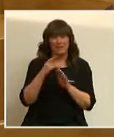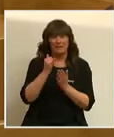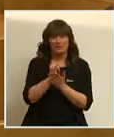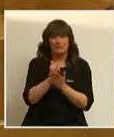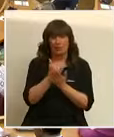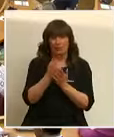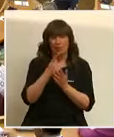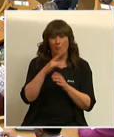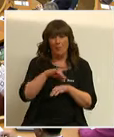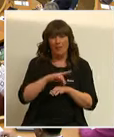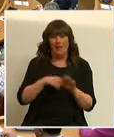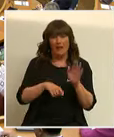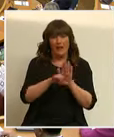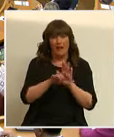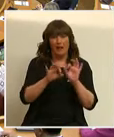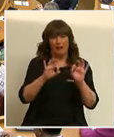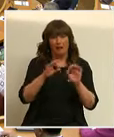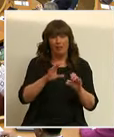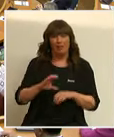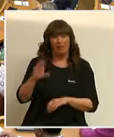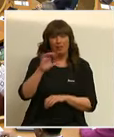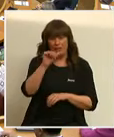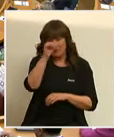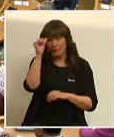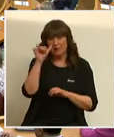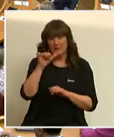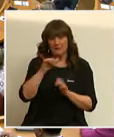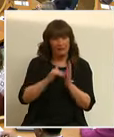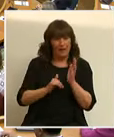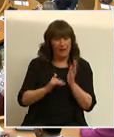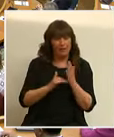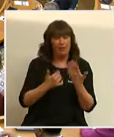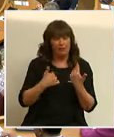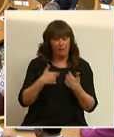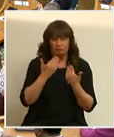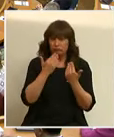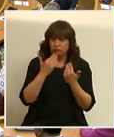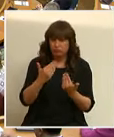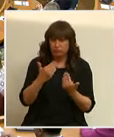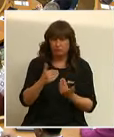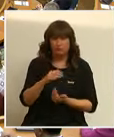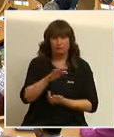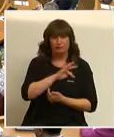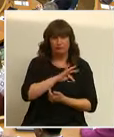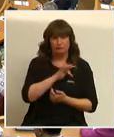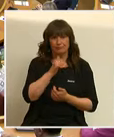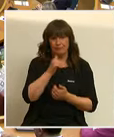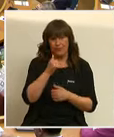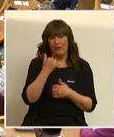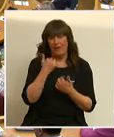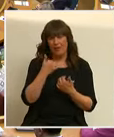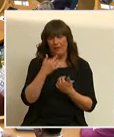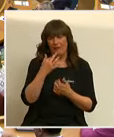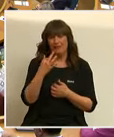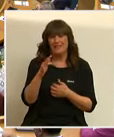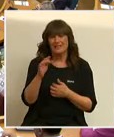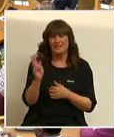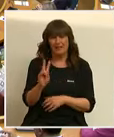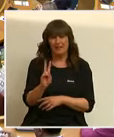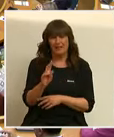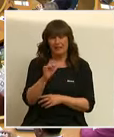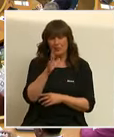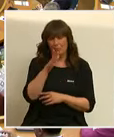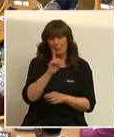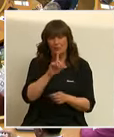Forenses de Valencia, agradezco profundamente la concesión de alta distinción Francesc Vinatea por nuestra actuación en